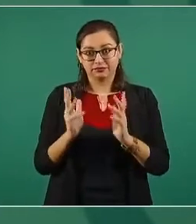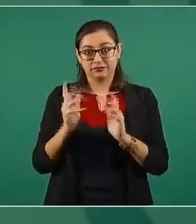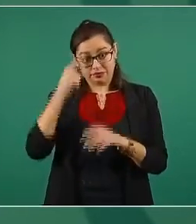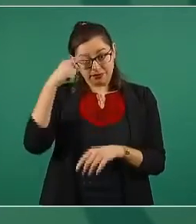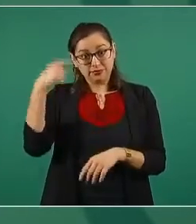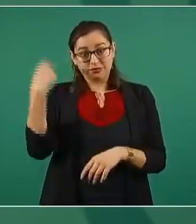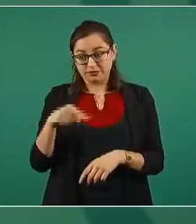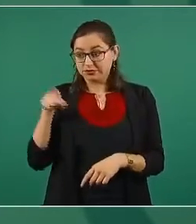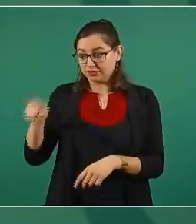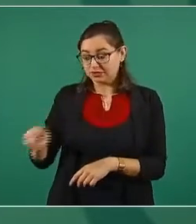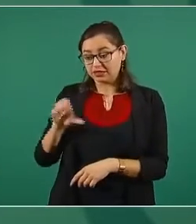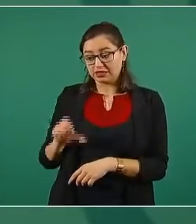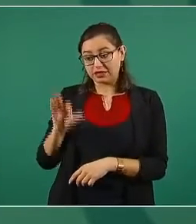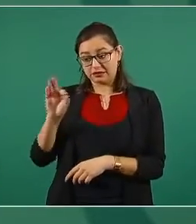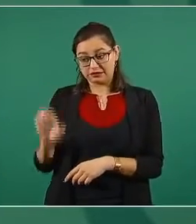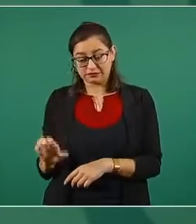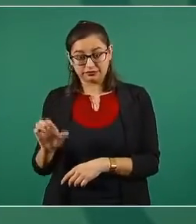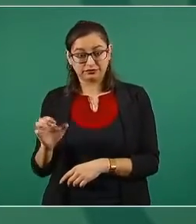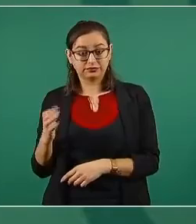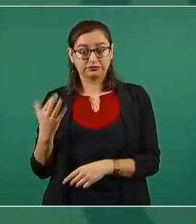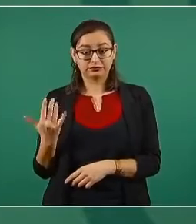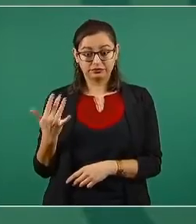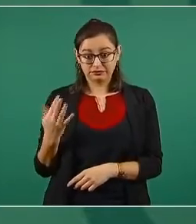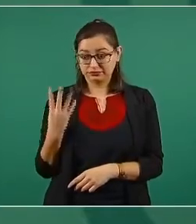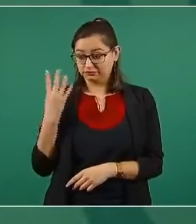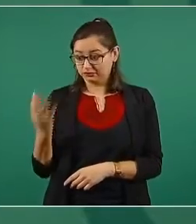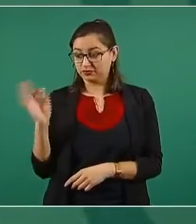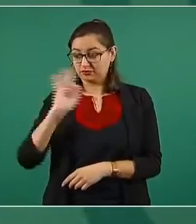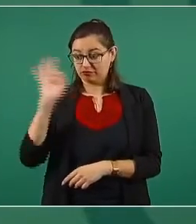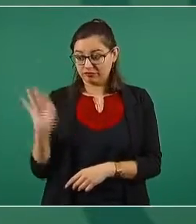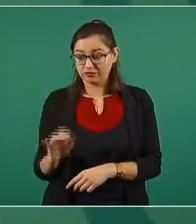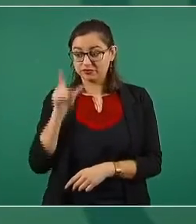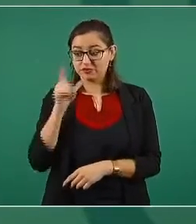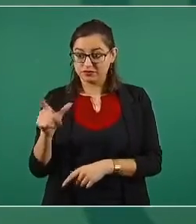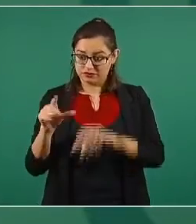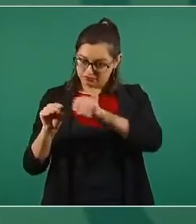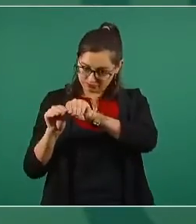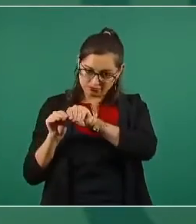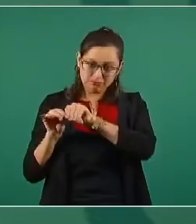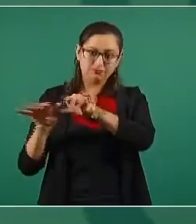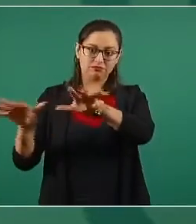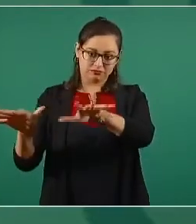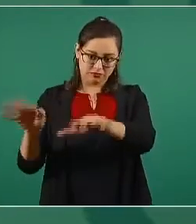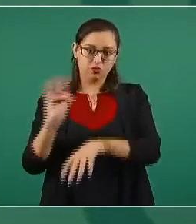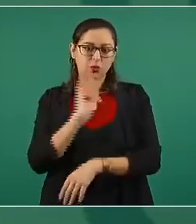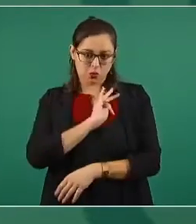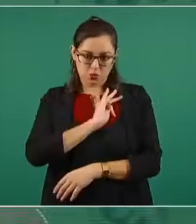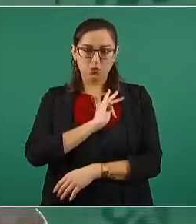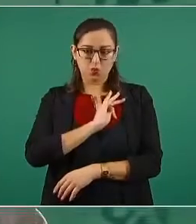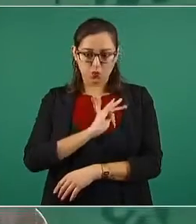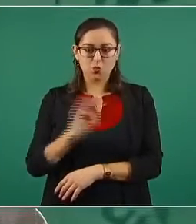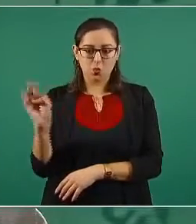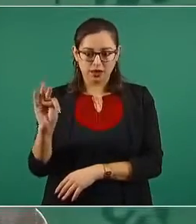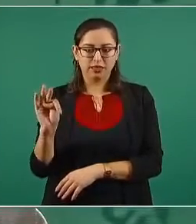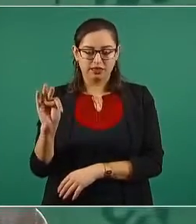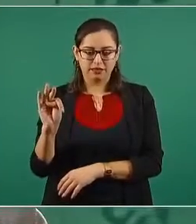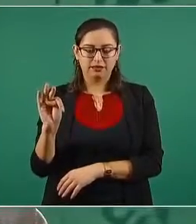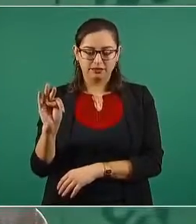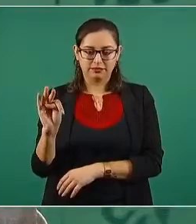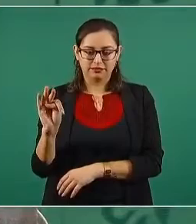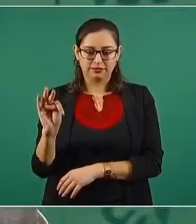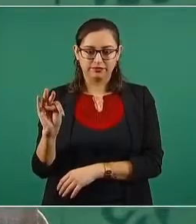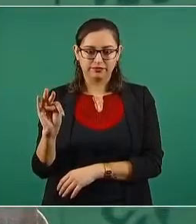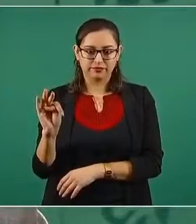54% sea abastecido por la Comisión Federal de Electricidad